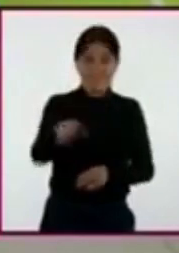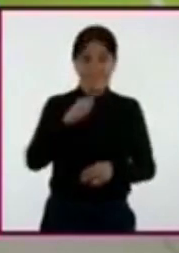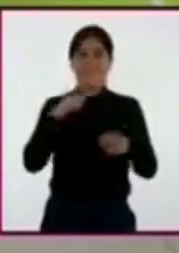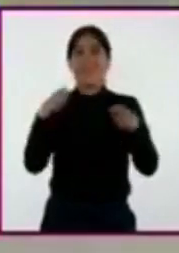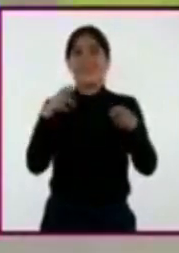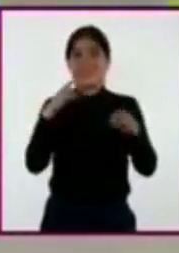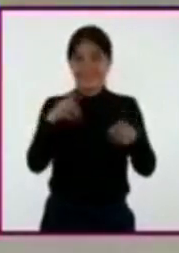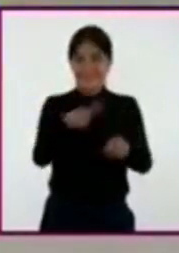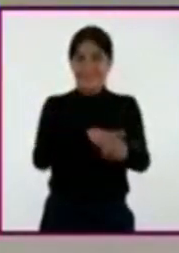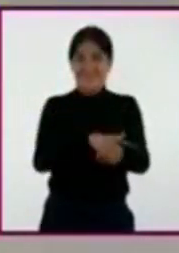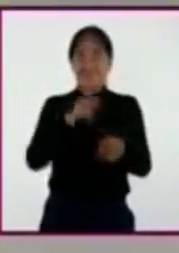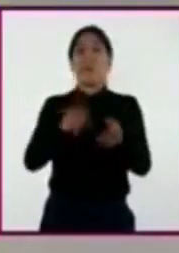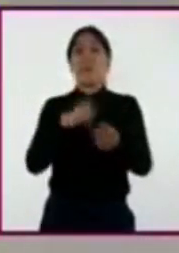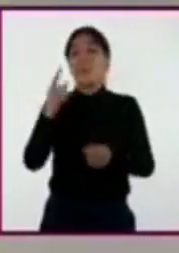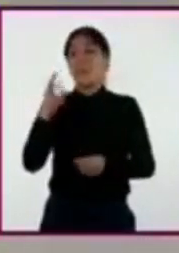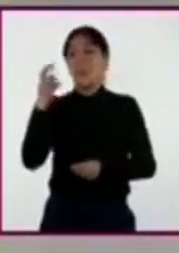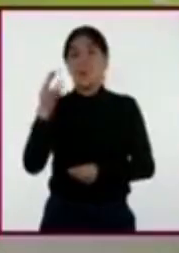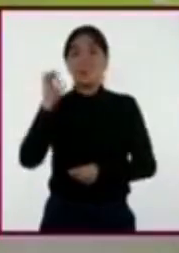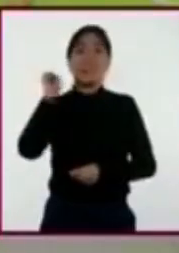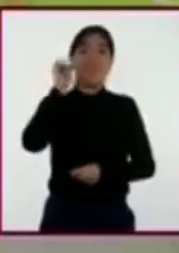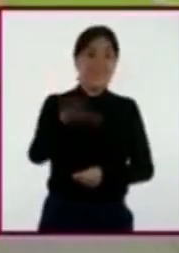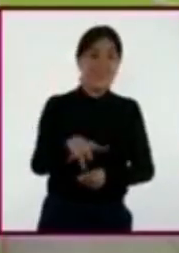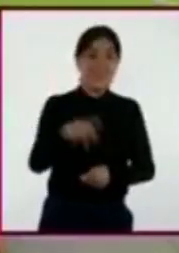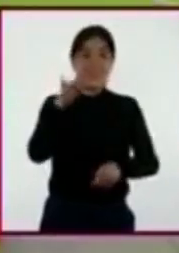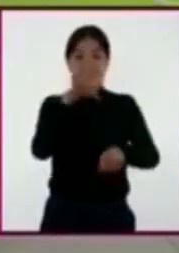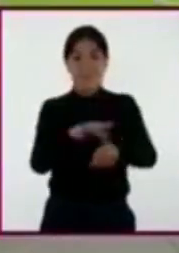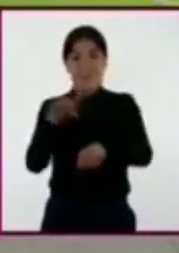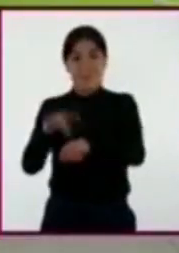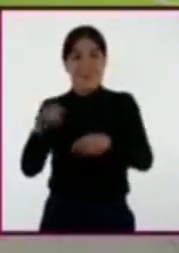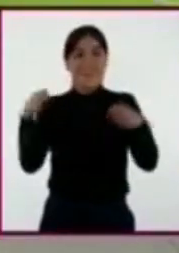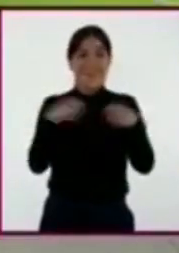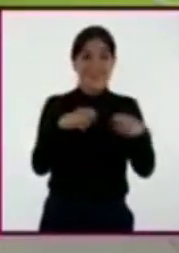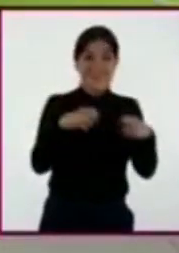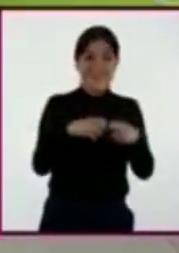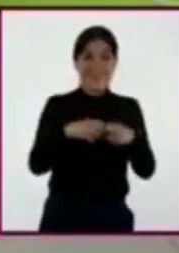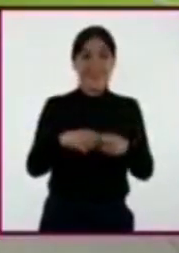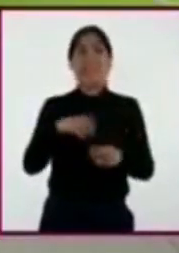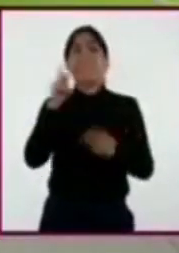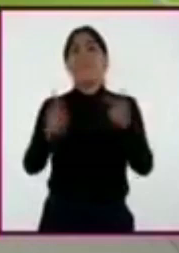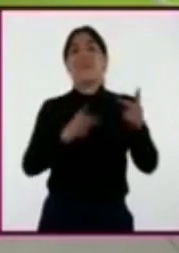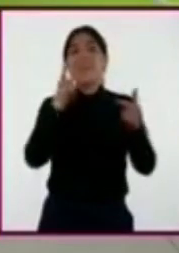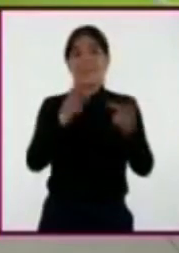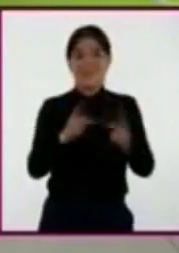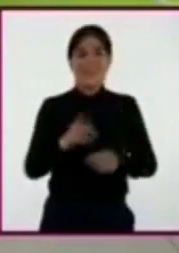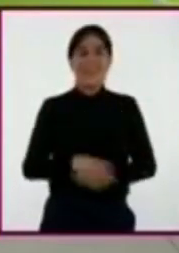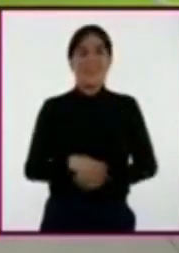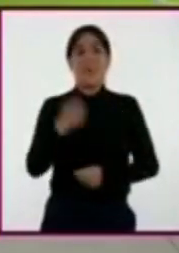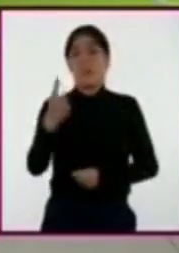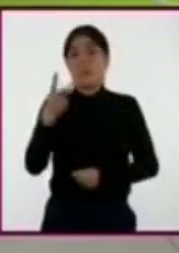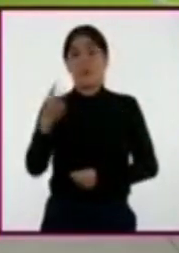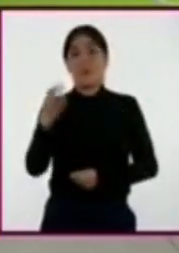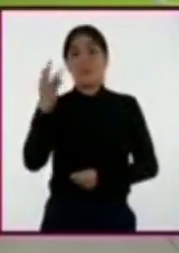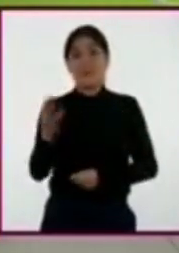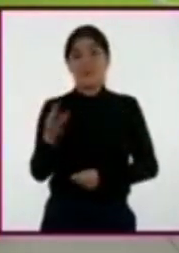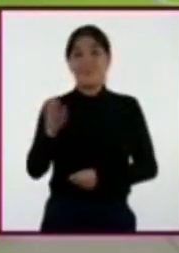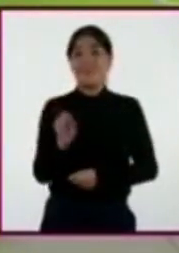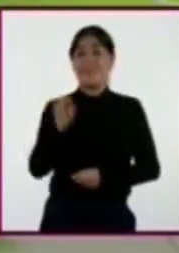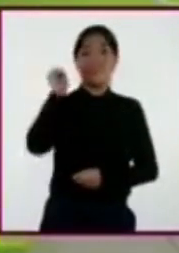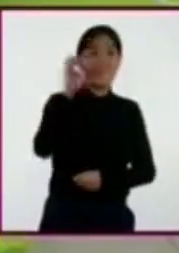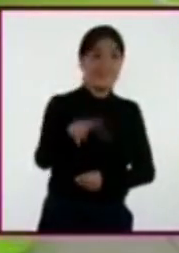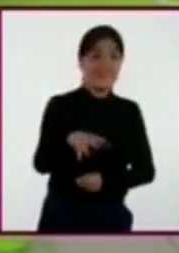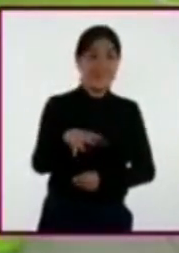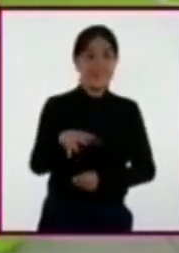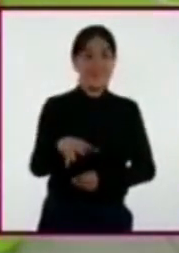vez, 1, 2, 3, lanzas, tocas tus tenis. Perfecto. 1, 2, 3,